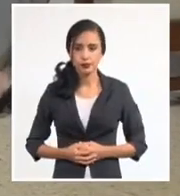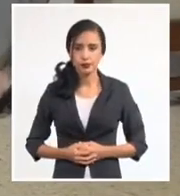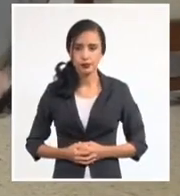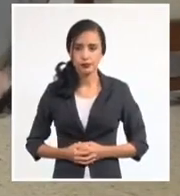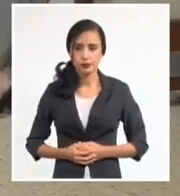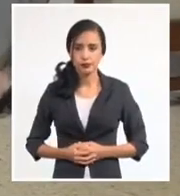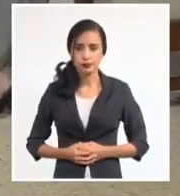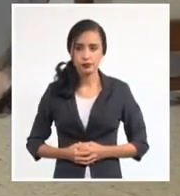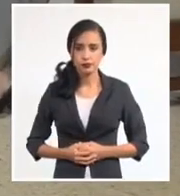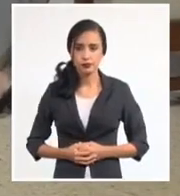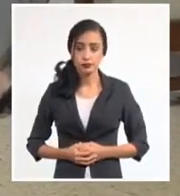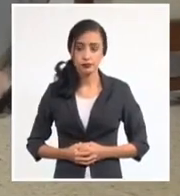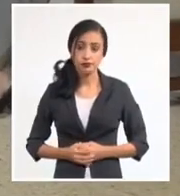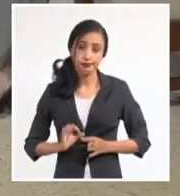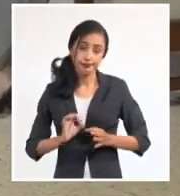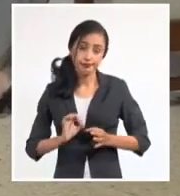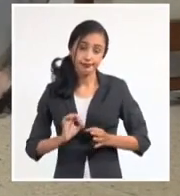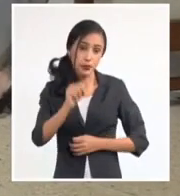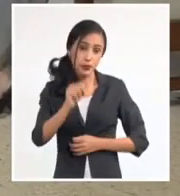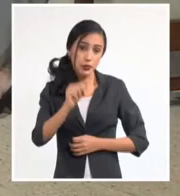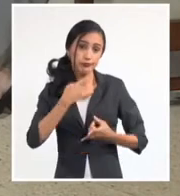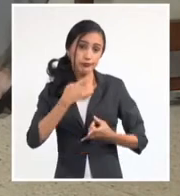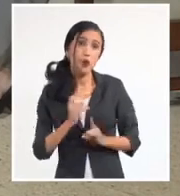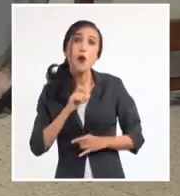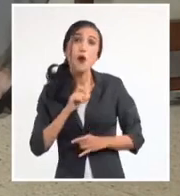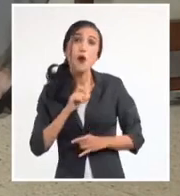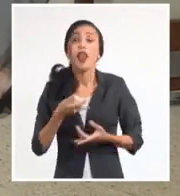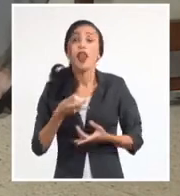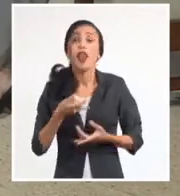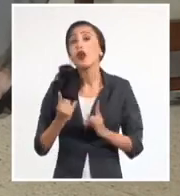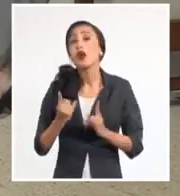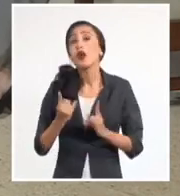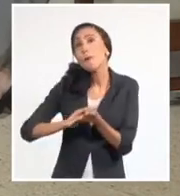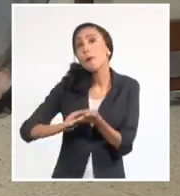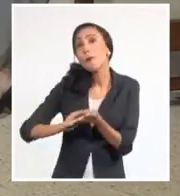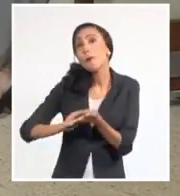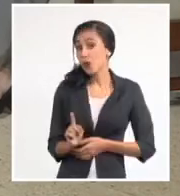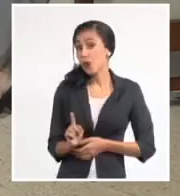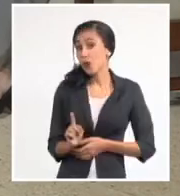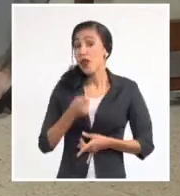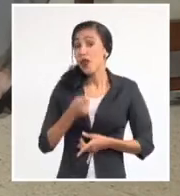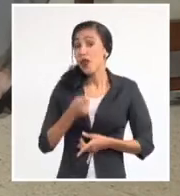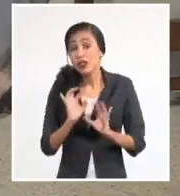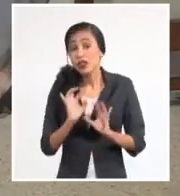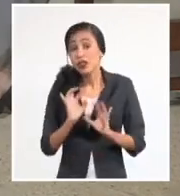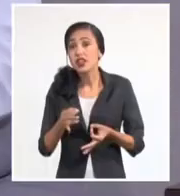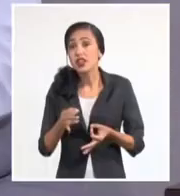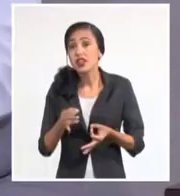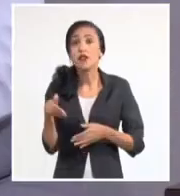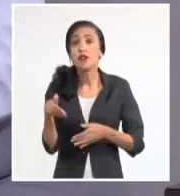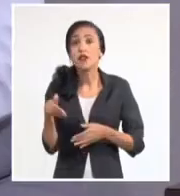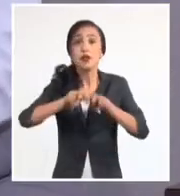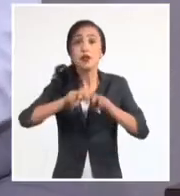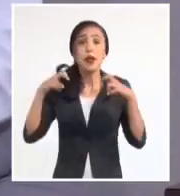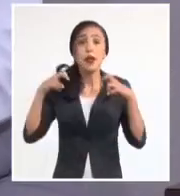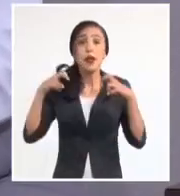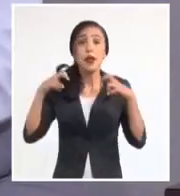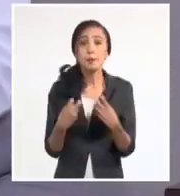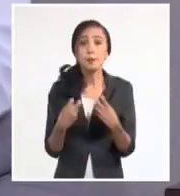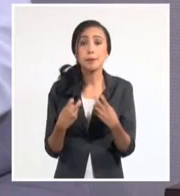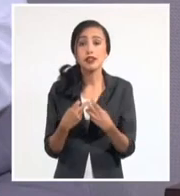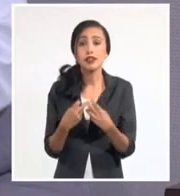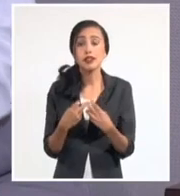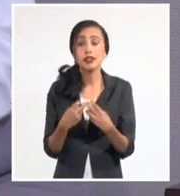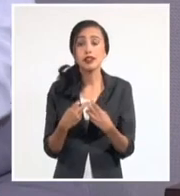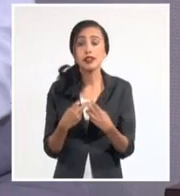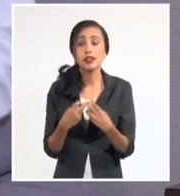irrumpió abruptamente, la muerte no pide permiso. Él estaba en una de las peñas a la que él asiste y de pronto se cuenta en las